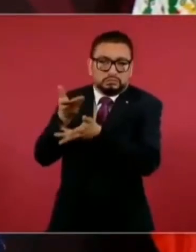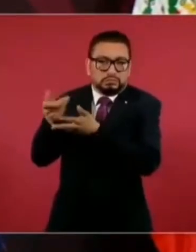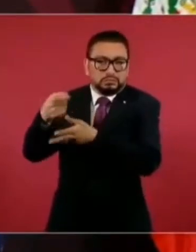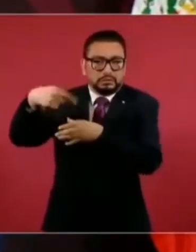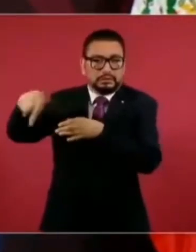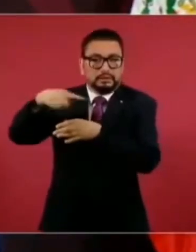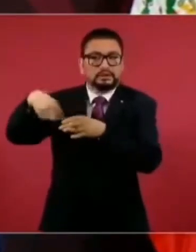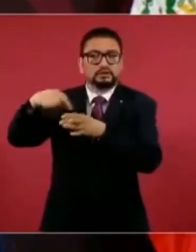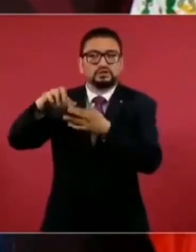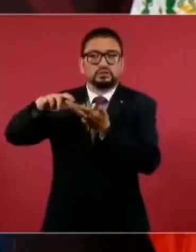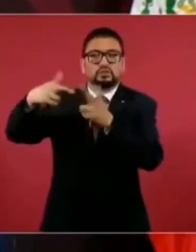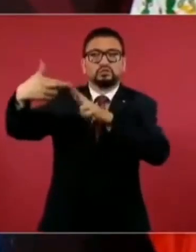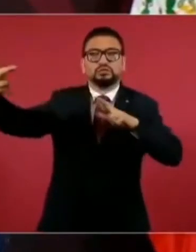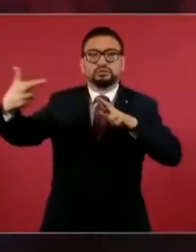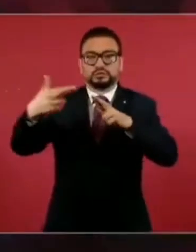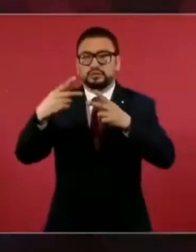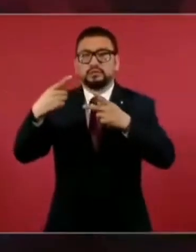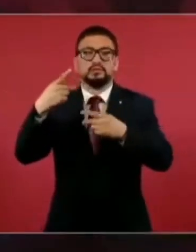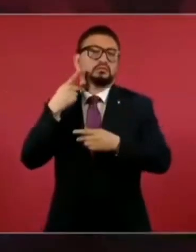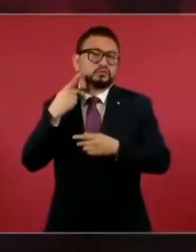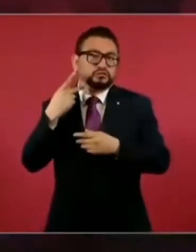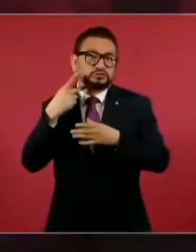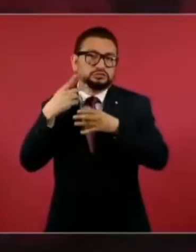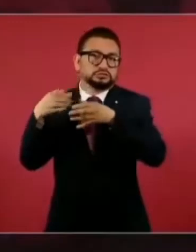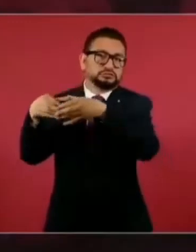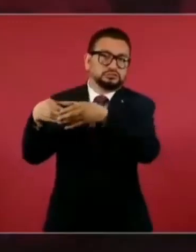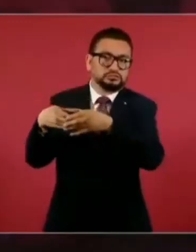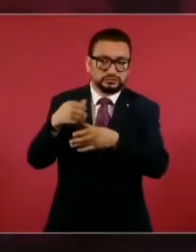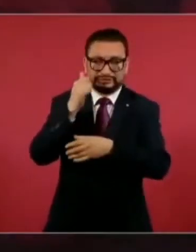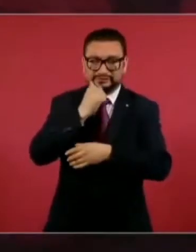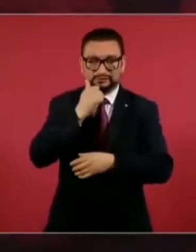en las relaciones públicas con los políticos,